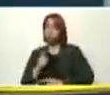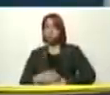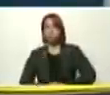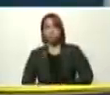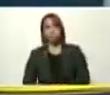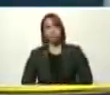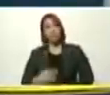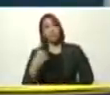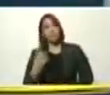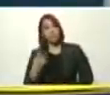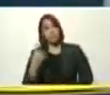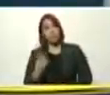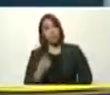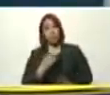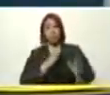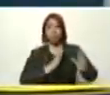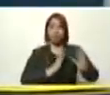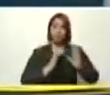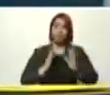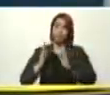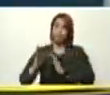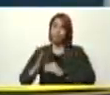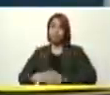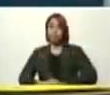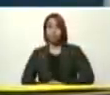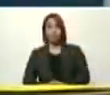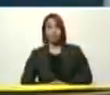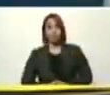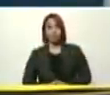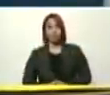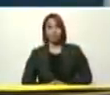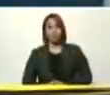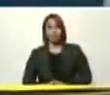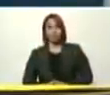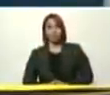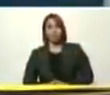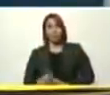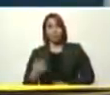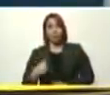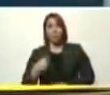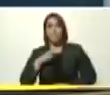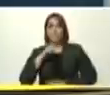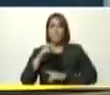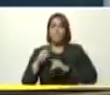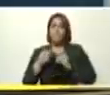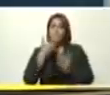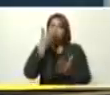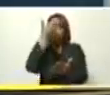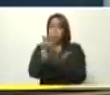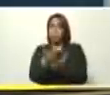Para eso hace falta organización. Por eso yo he planteado,